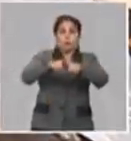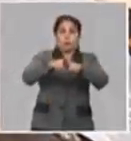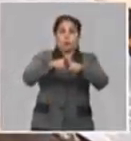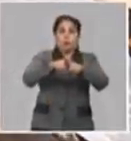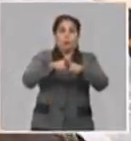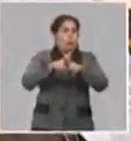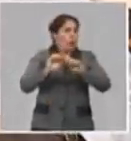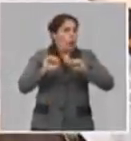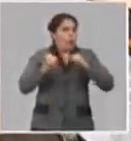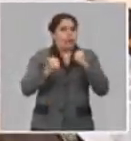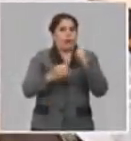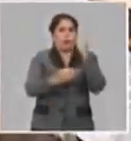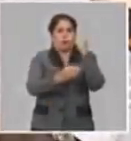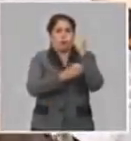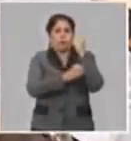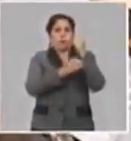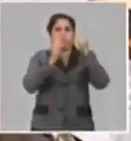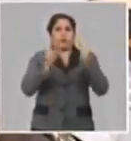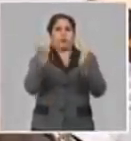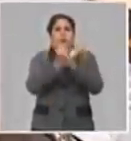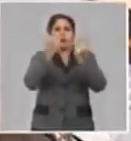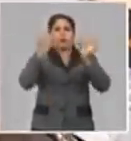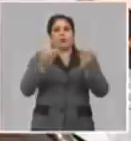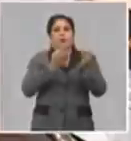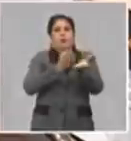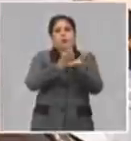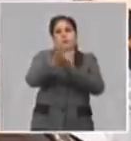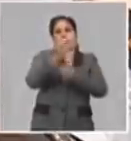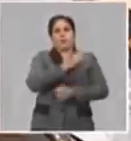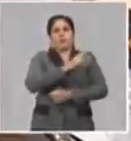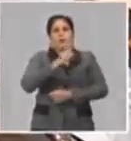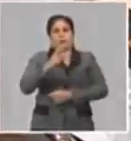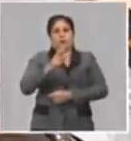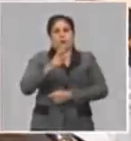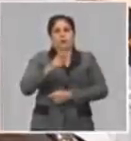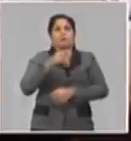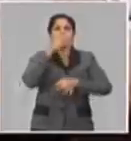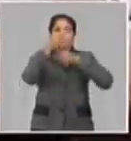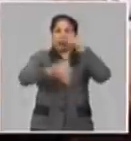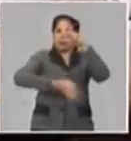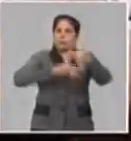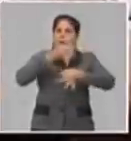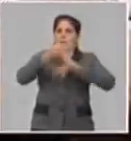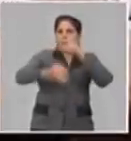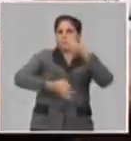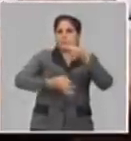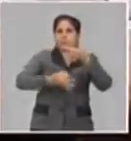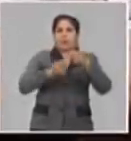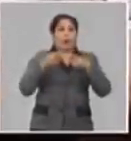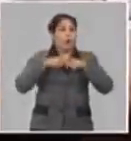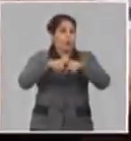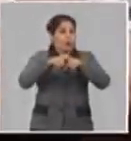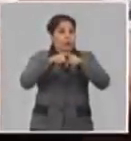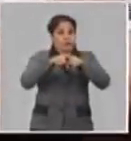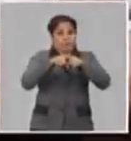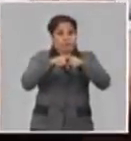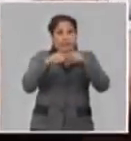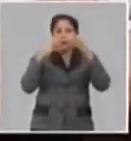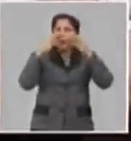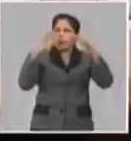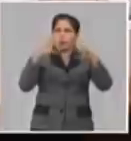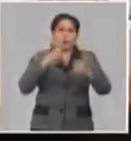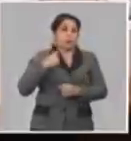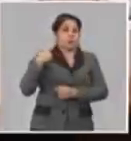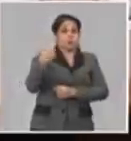nos tenemos que aferrar como una garantía de la continuidad de la revolución. Es lo que te puedo expresar. La unidad como elemento central